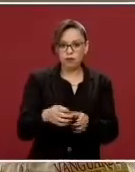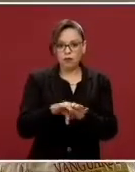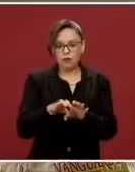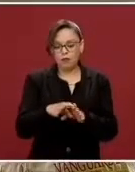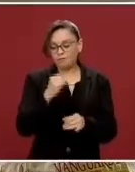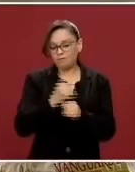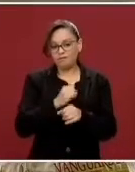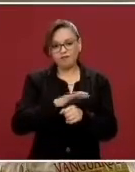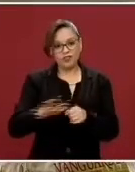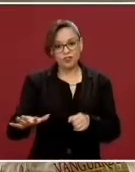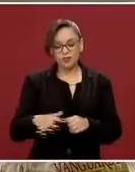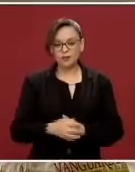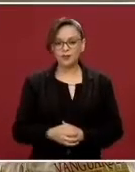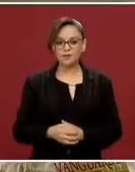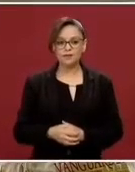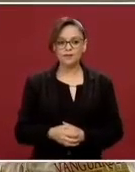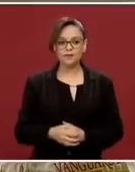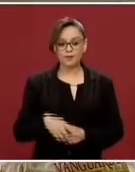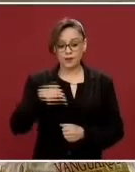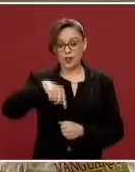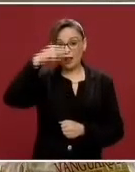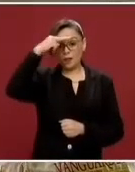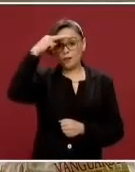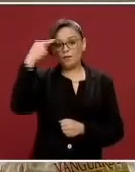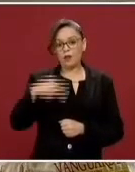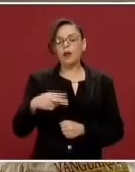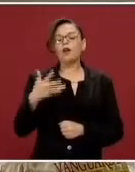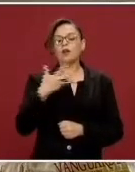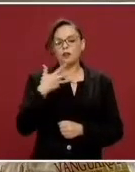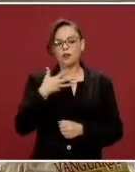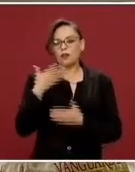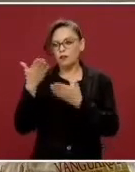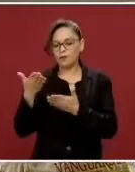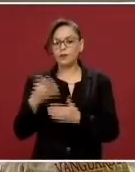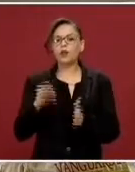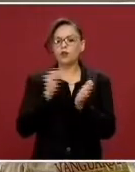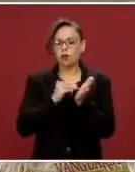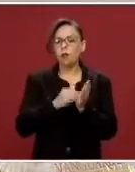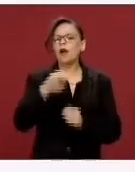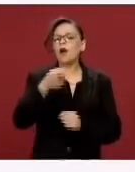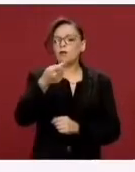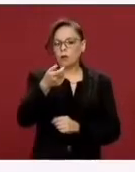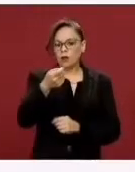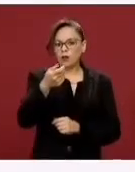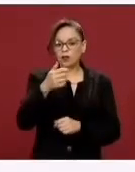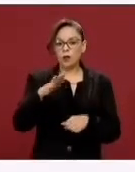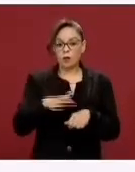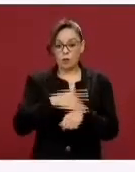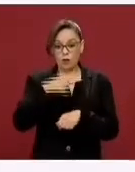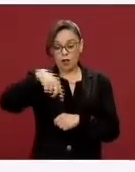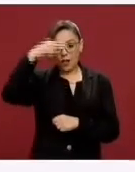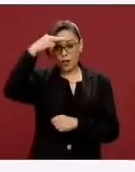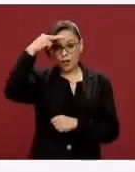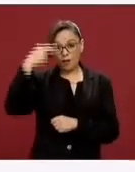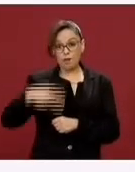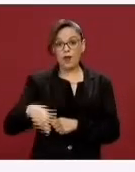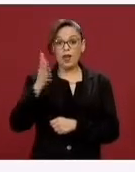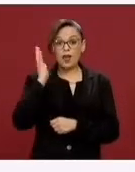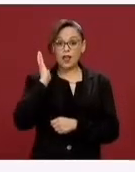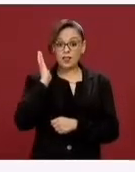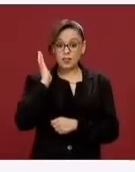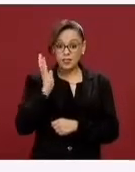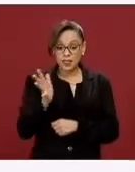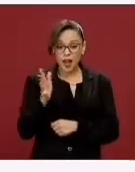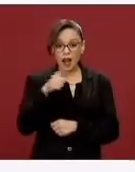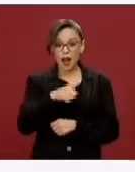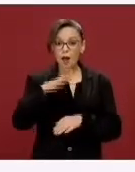México está aquí, todavía con muy poquitos casos, porque México no ha llegado al punto en donde empieza el